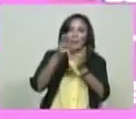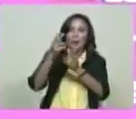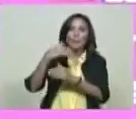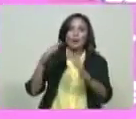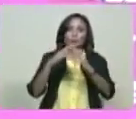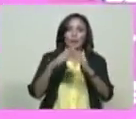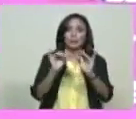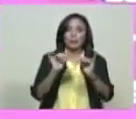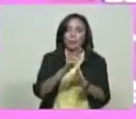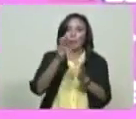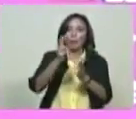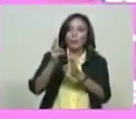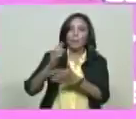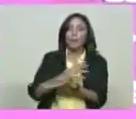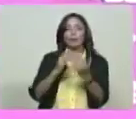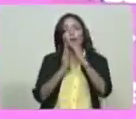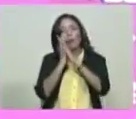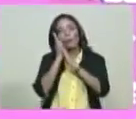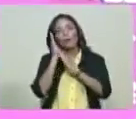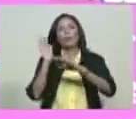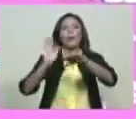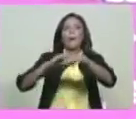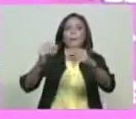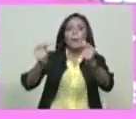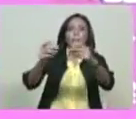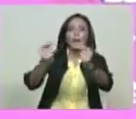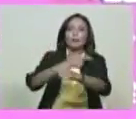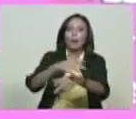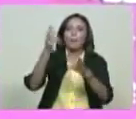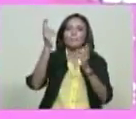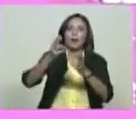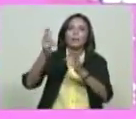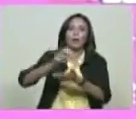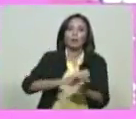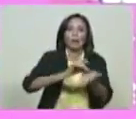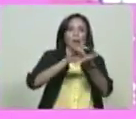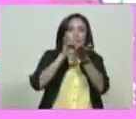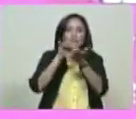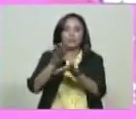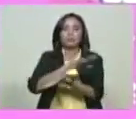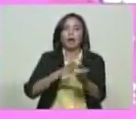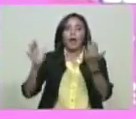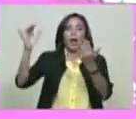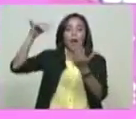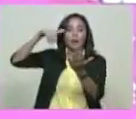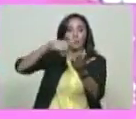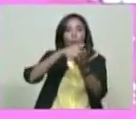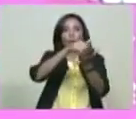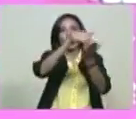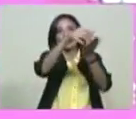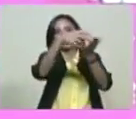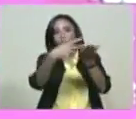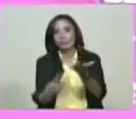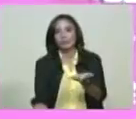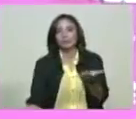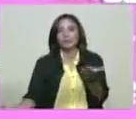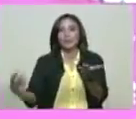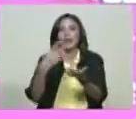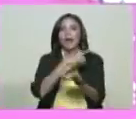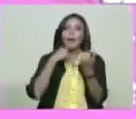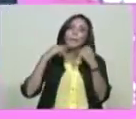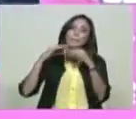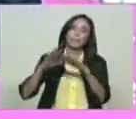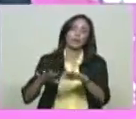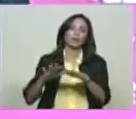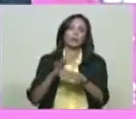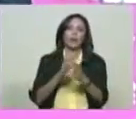en pijama no le permitieron ni vestirse y lo lanzaron en un avión y lo dejaron en el aeropuerto de